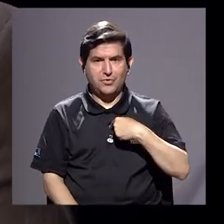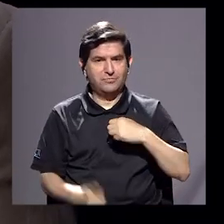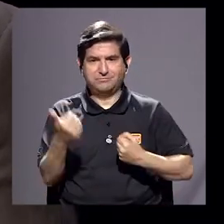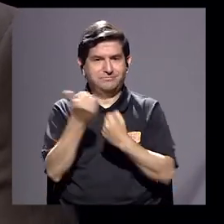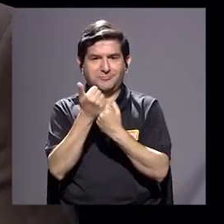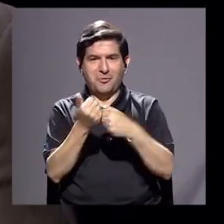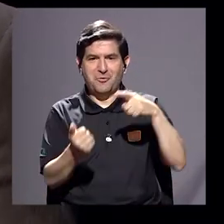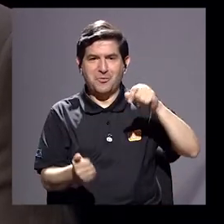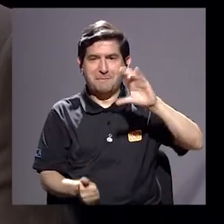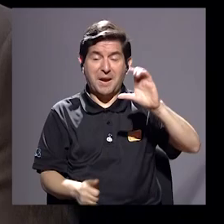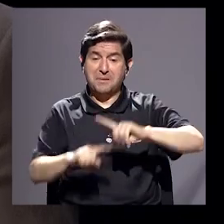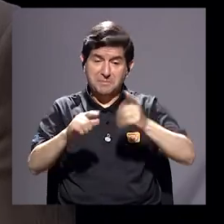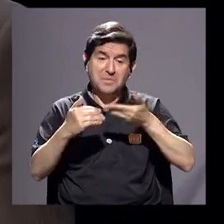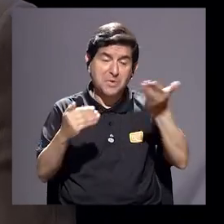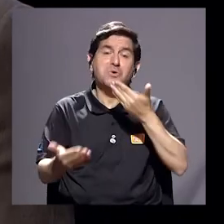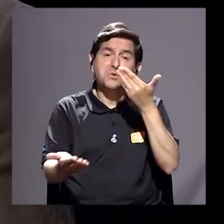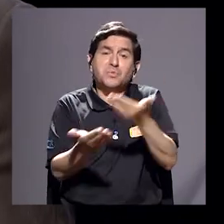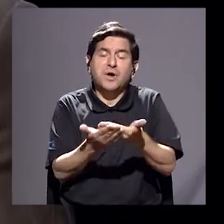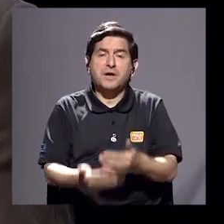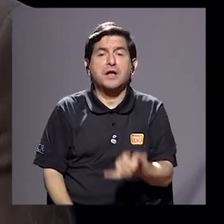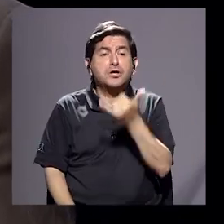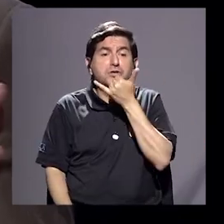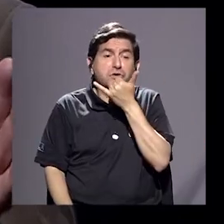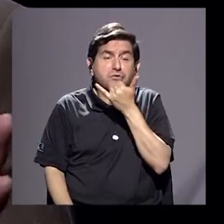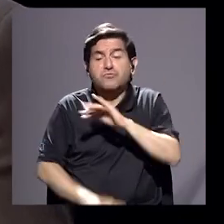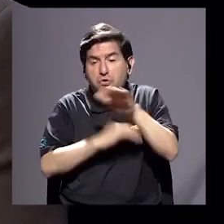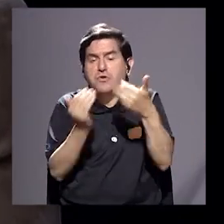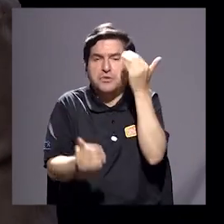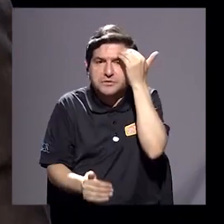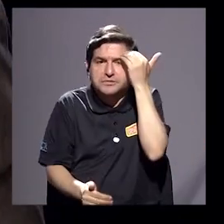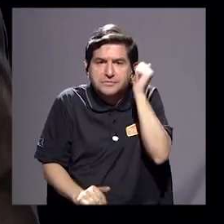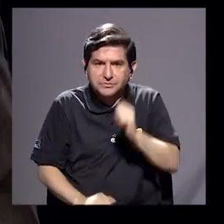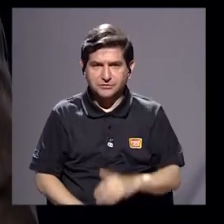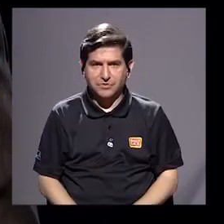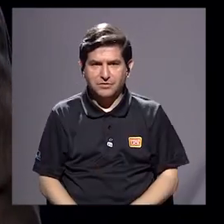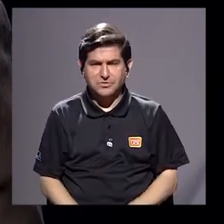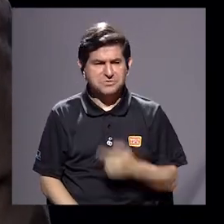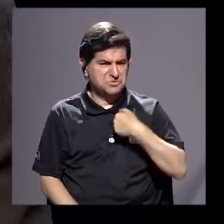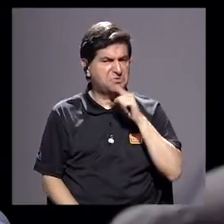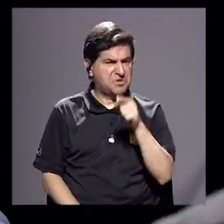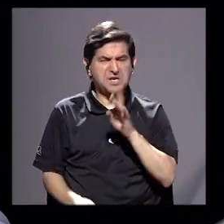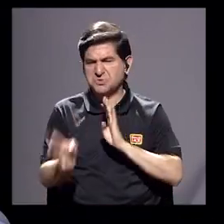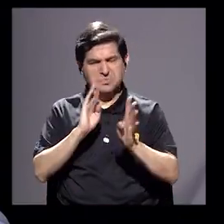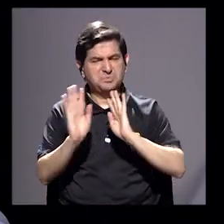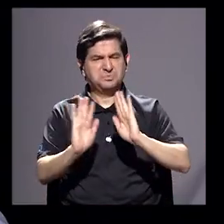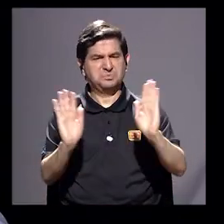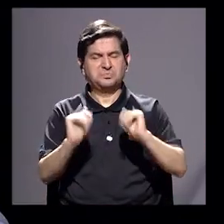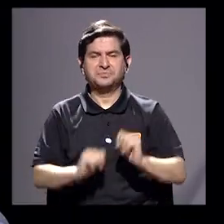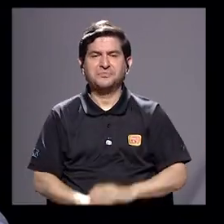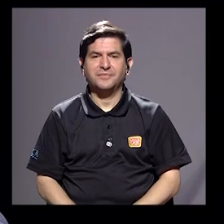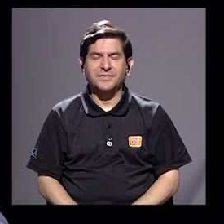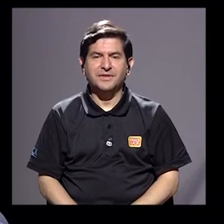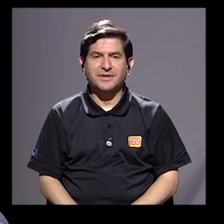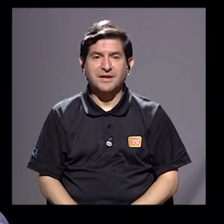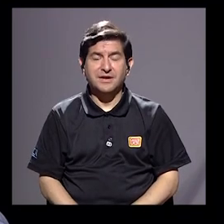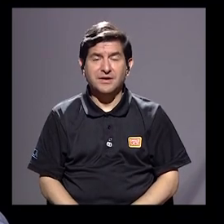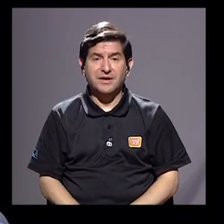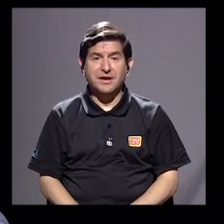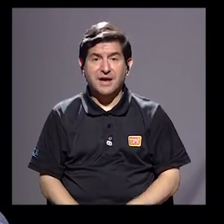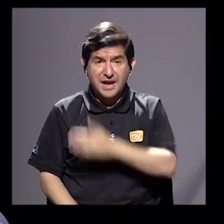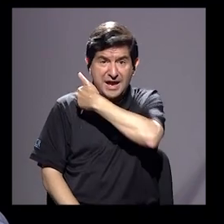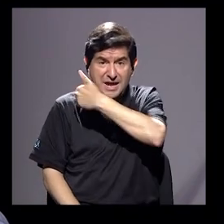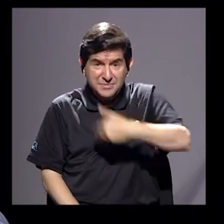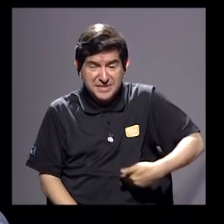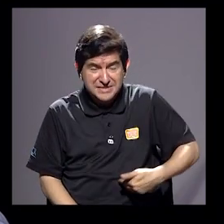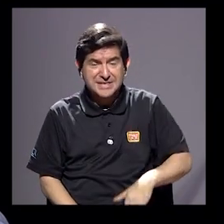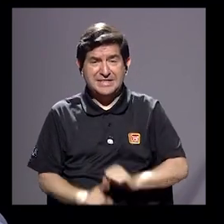pero hay cosas buenas y hay errores aéreos que todos conocemos que no me interesa hablar de ellos él está a punto del colapso del presidente en